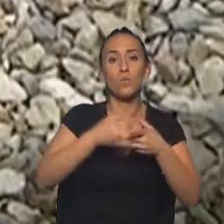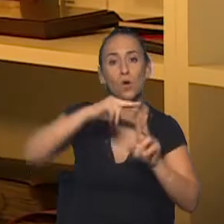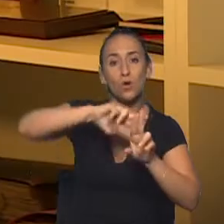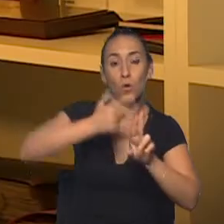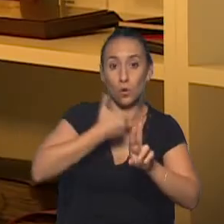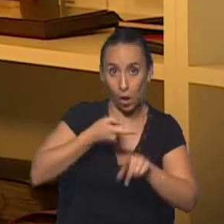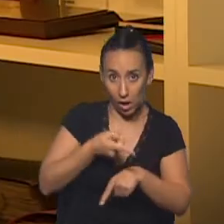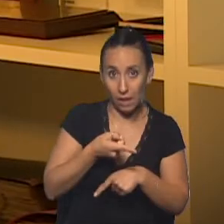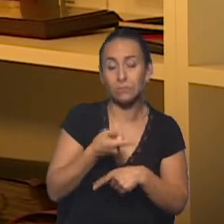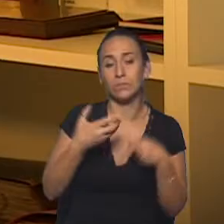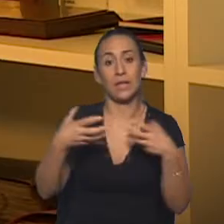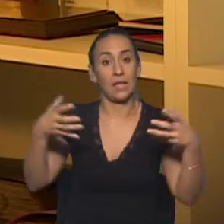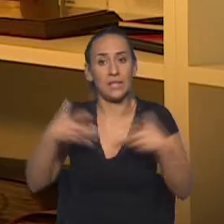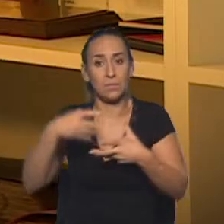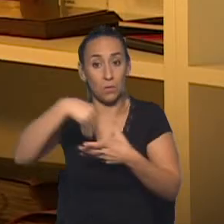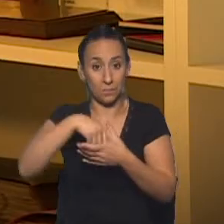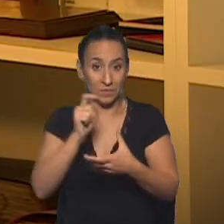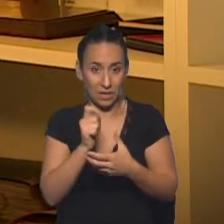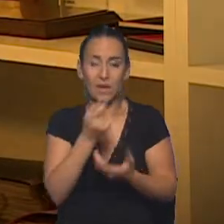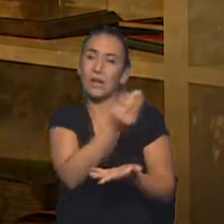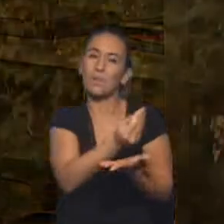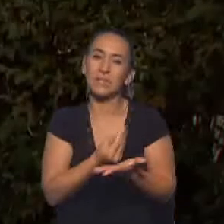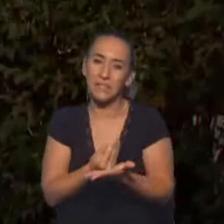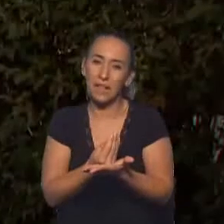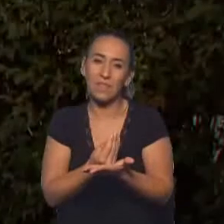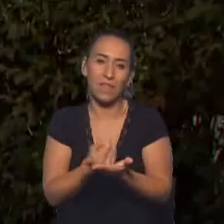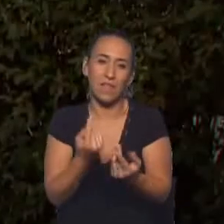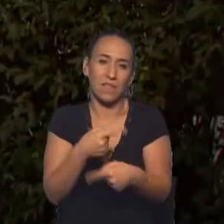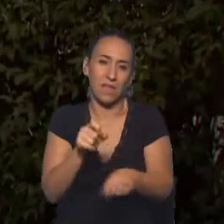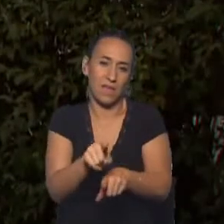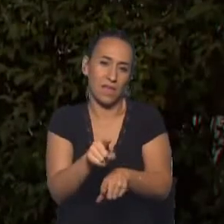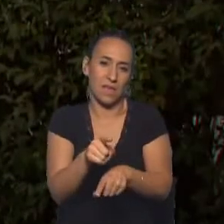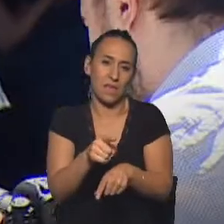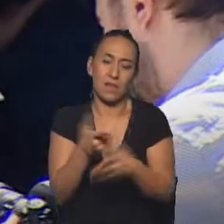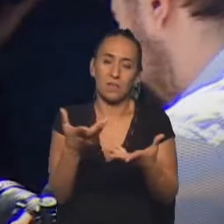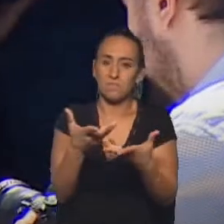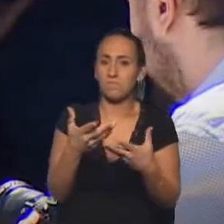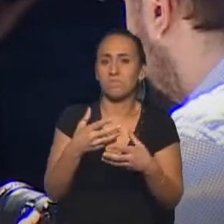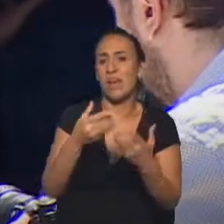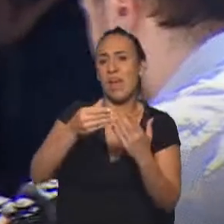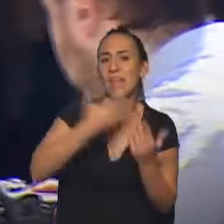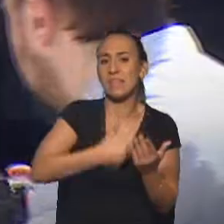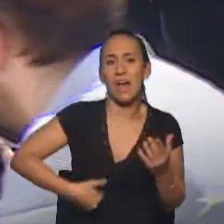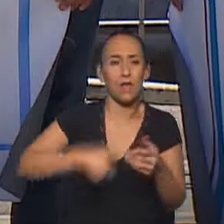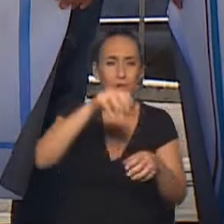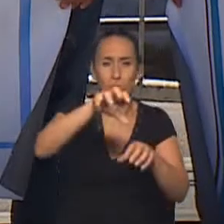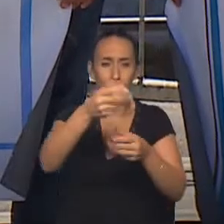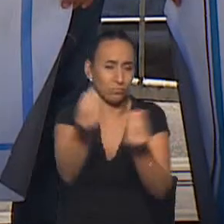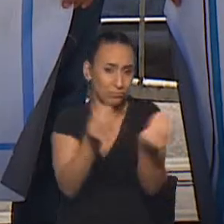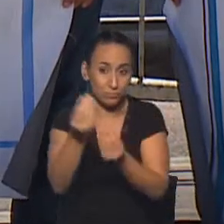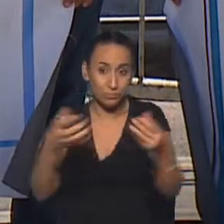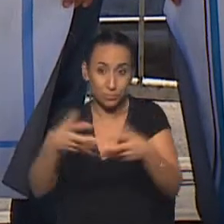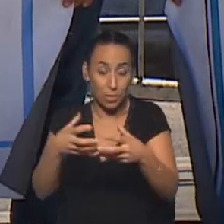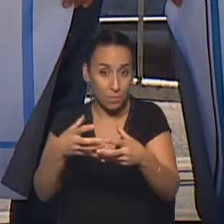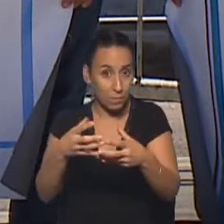que estaba compuesto por representantes de diferentes carteras del Estado, pero muchas familias era la primera vez